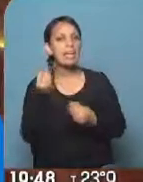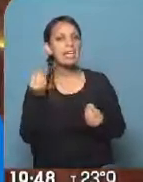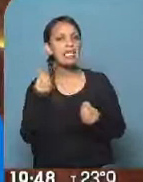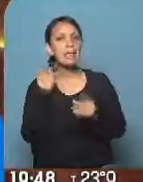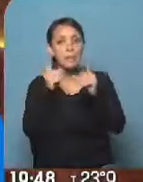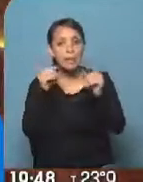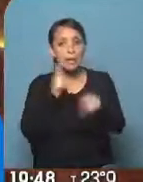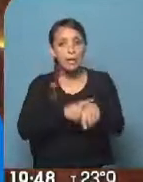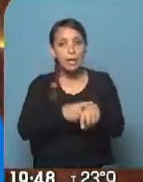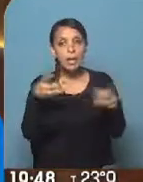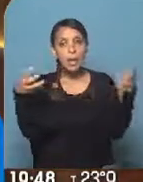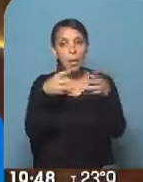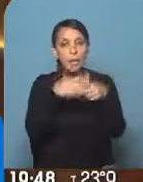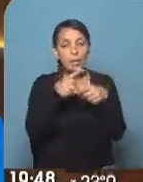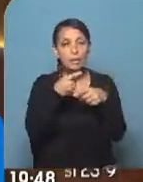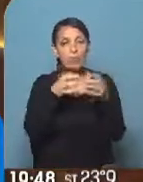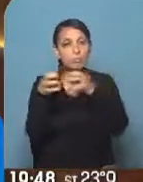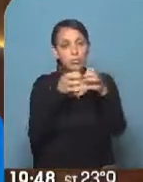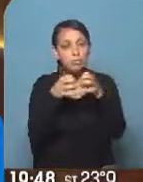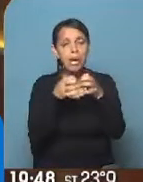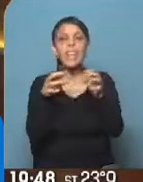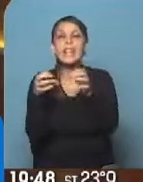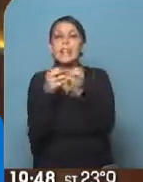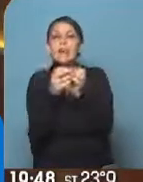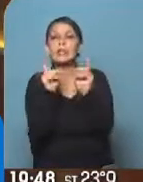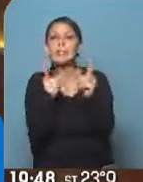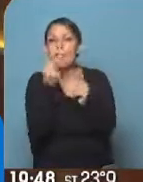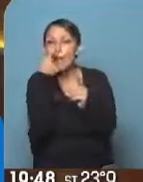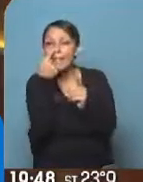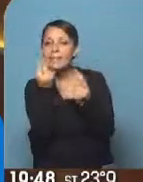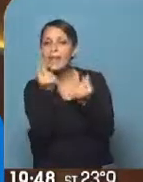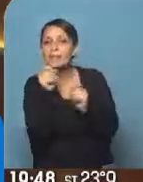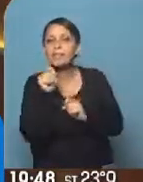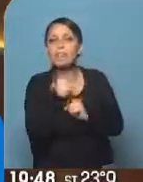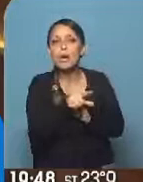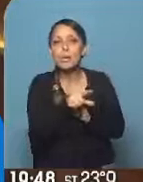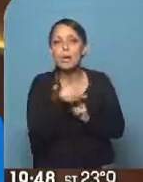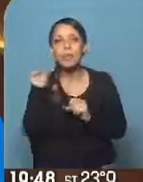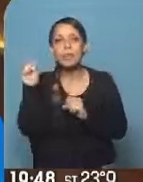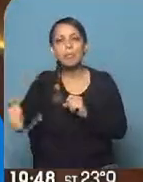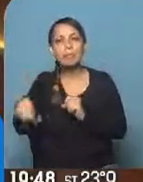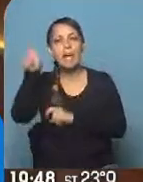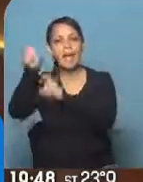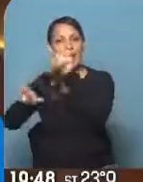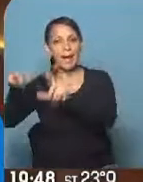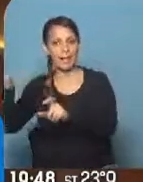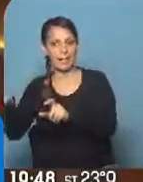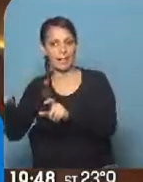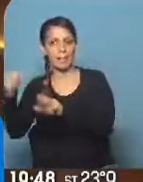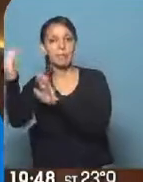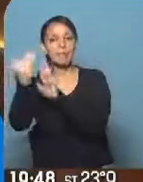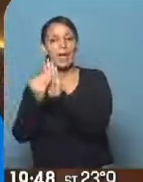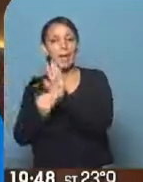discuten los intereses de ellos de la dirigencia política no discuten los problemas de la gente la agenda de la gente